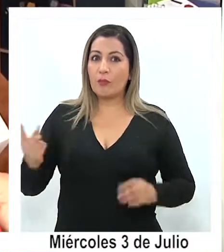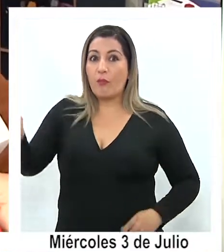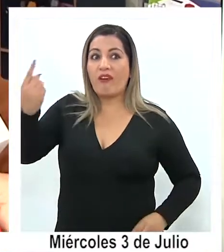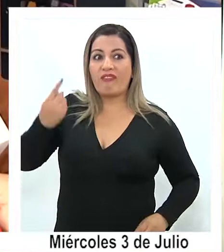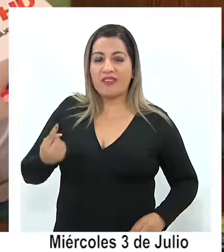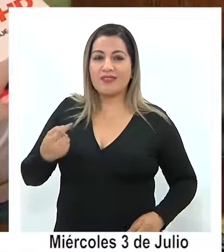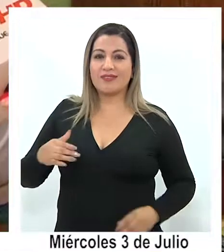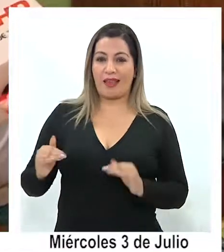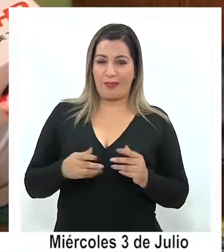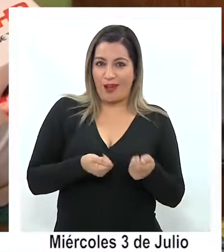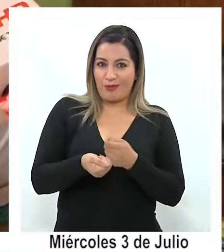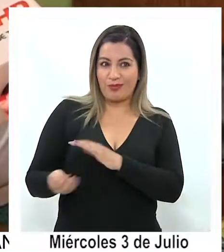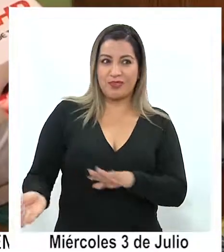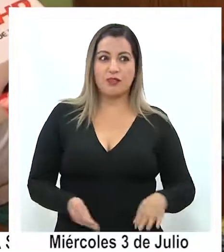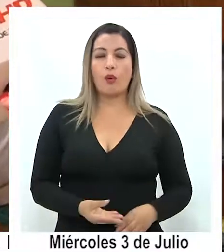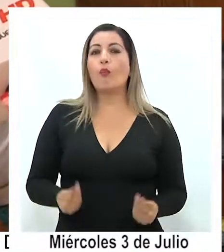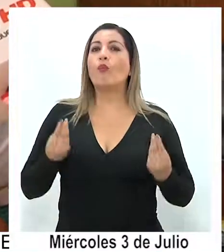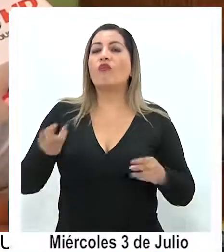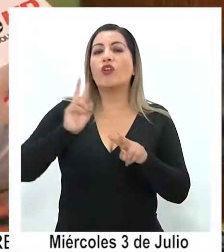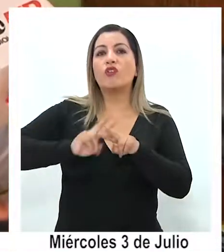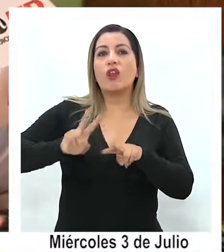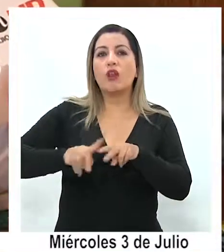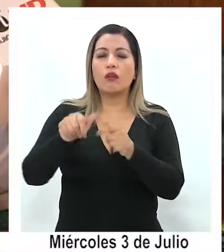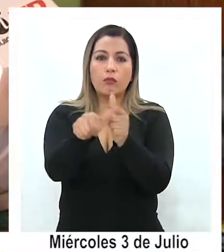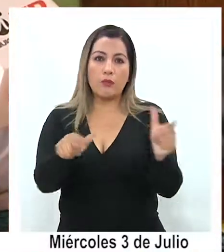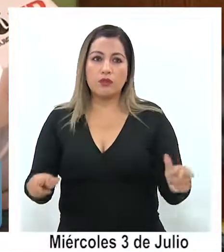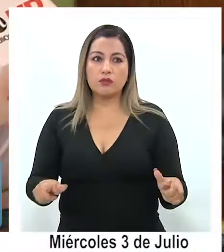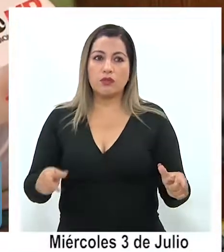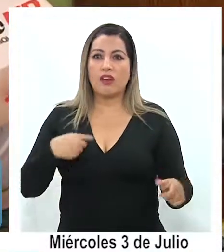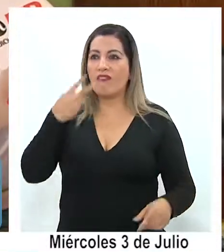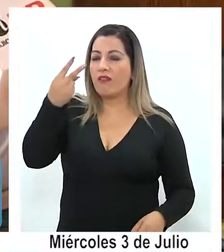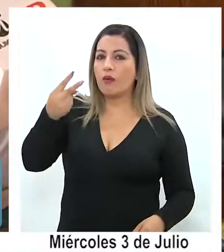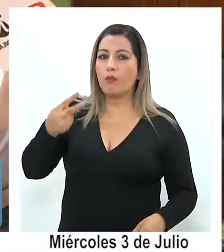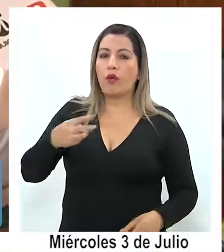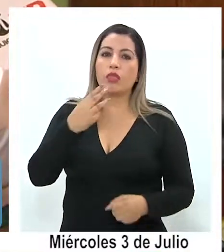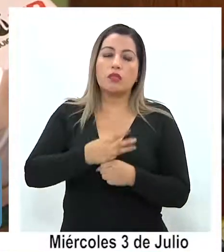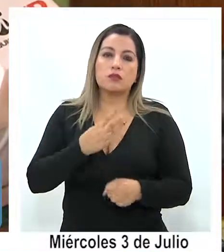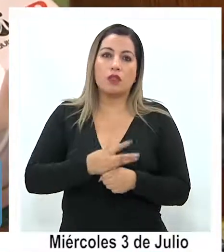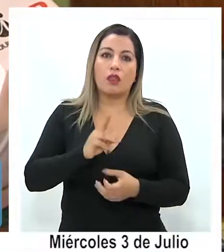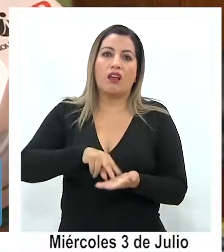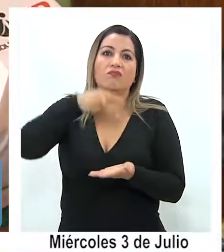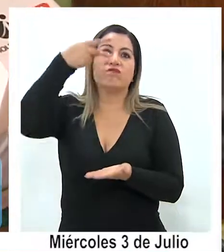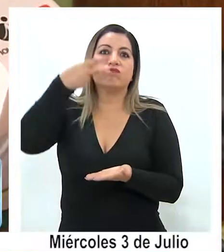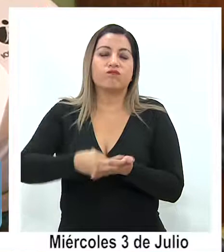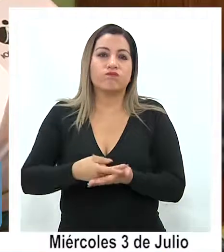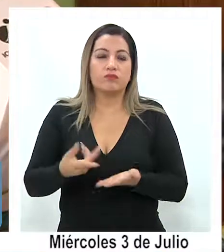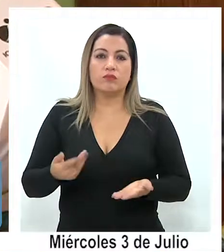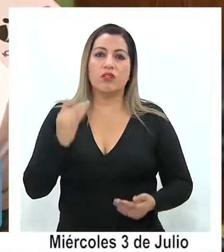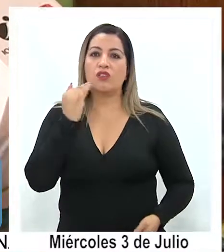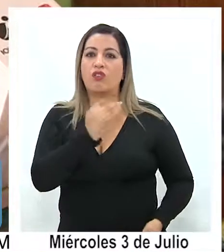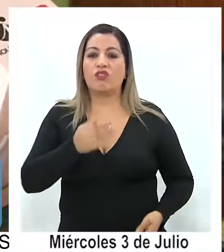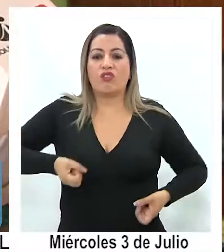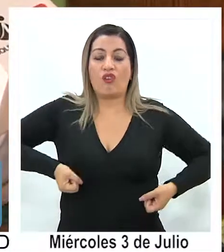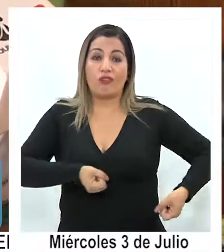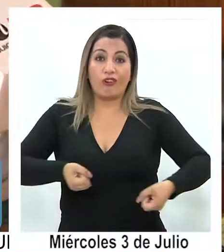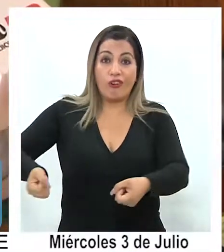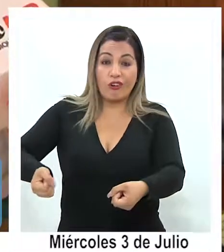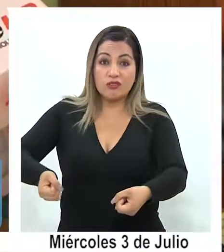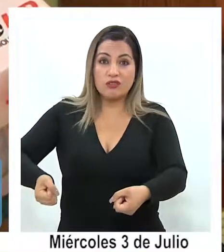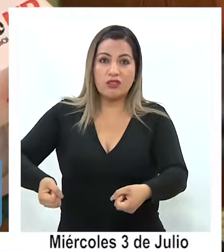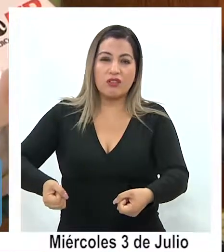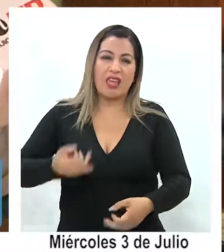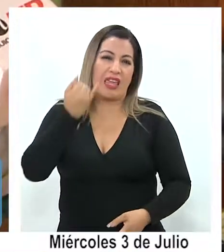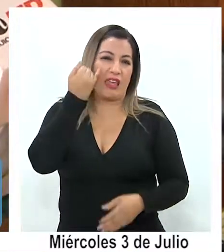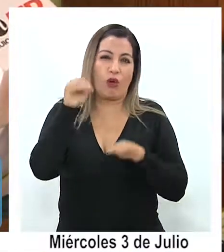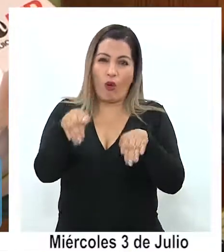al local. Muy bueno fue el arreglo porque para la misma gente, acá veíamos como los adultos mayores muchas veces se caían, los niños con coches, todo lo